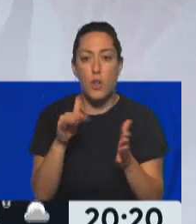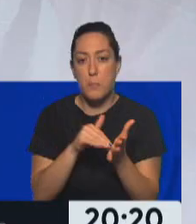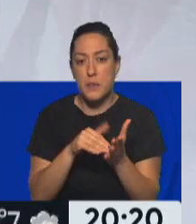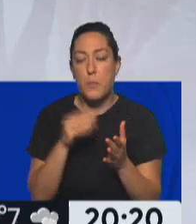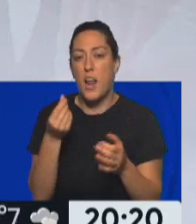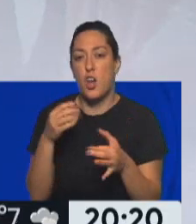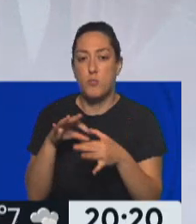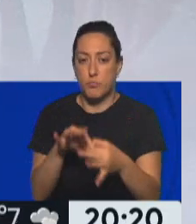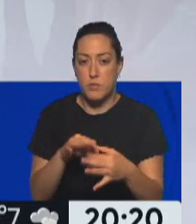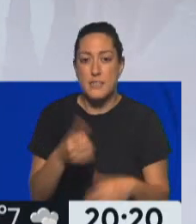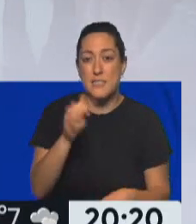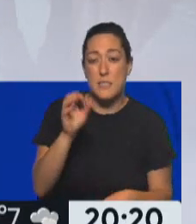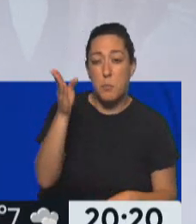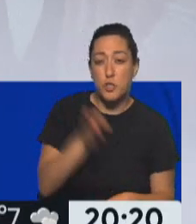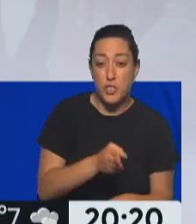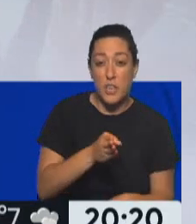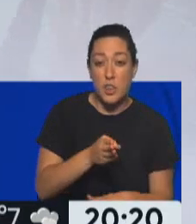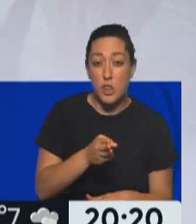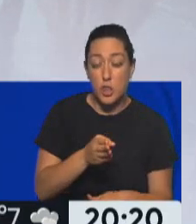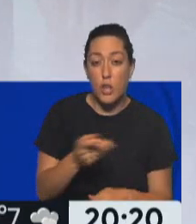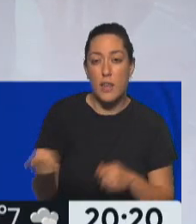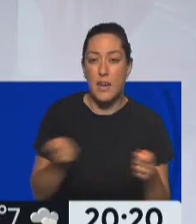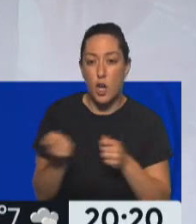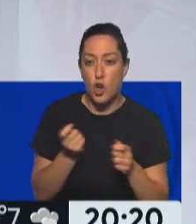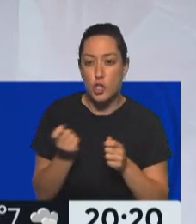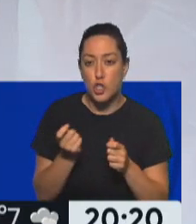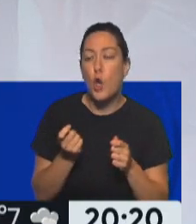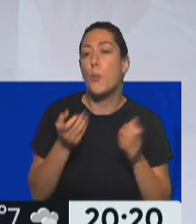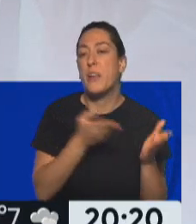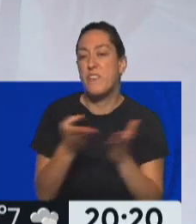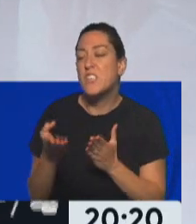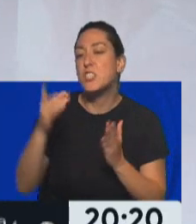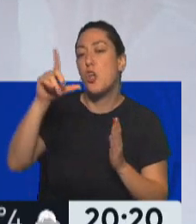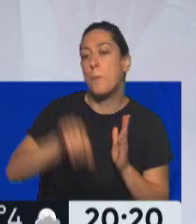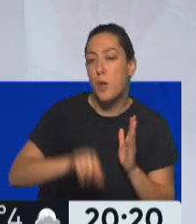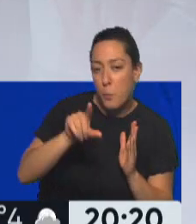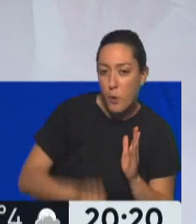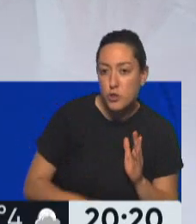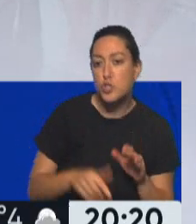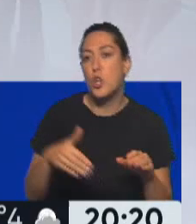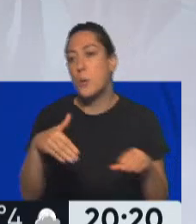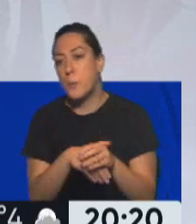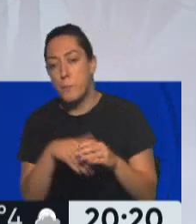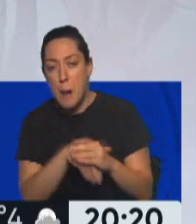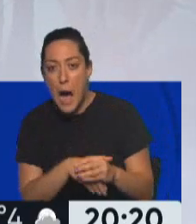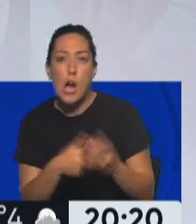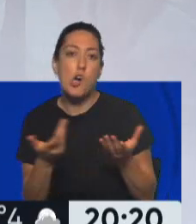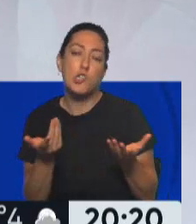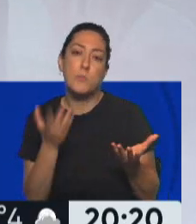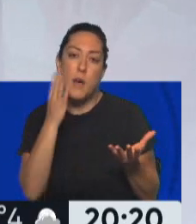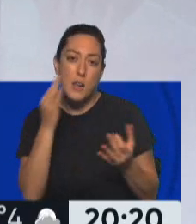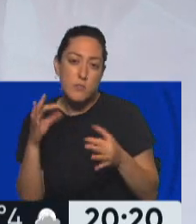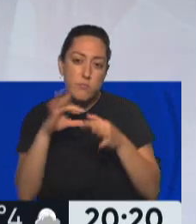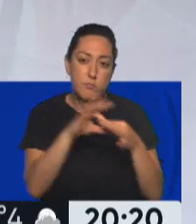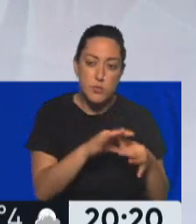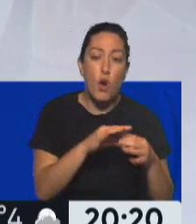el 60% de los comercios realizó algún tipo de beneficio, ya sea a través de cuentas bancarias como también por el